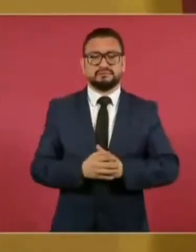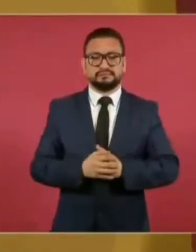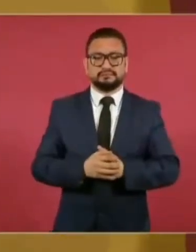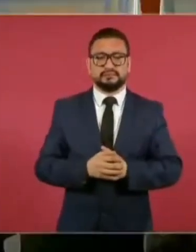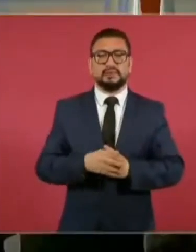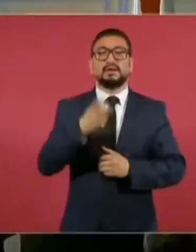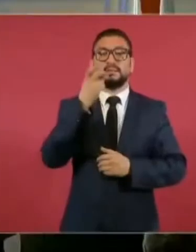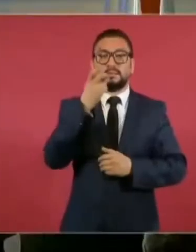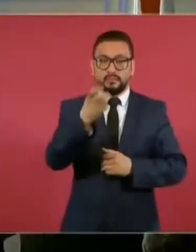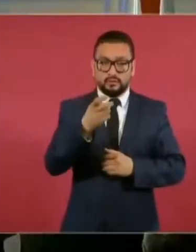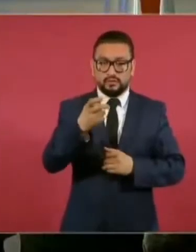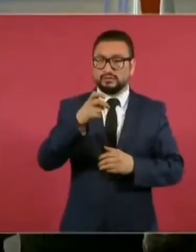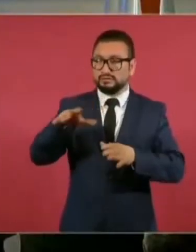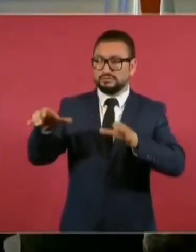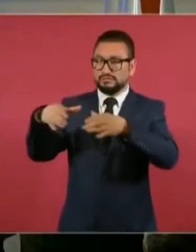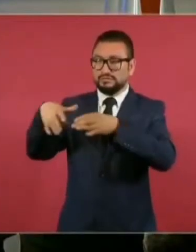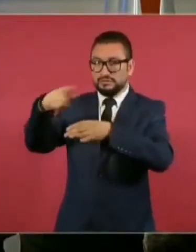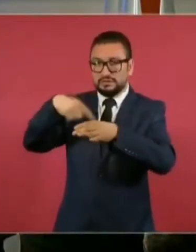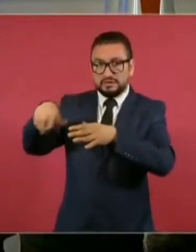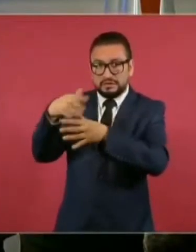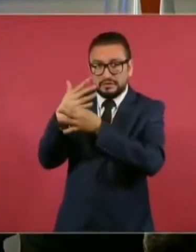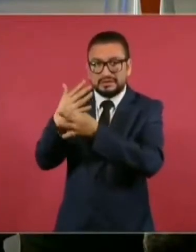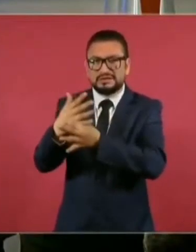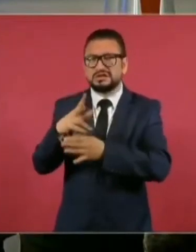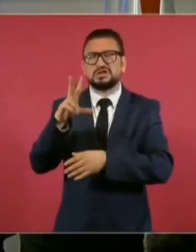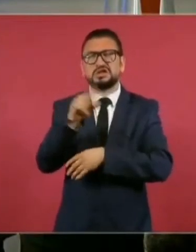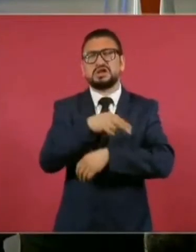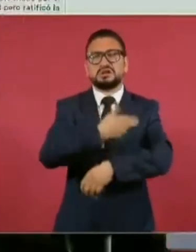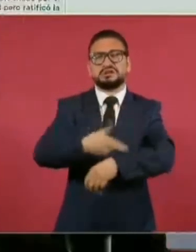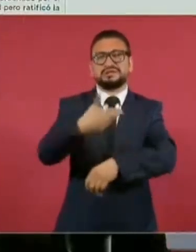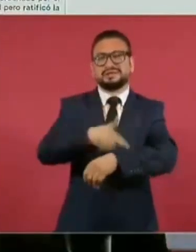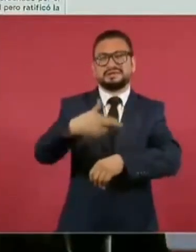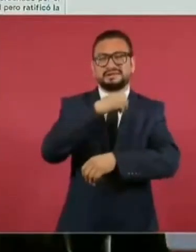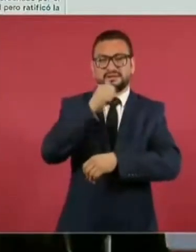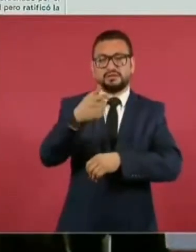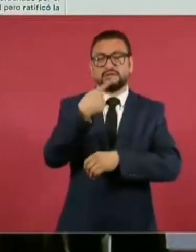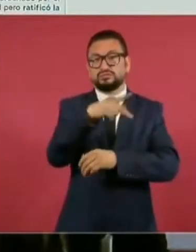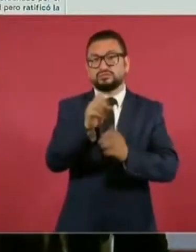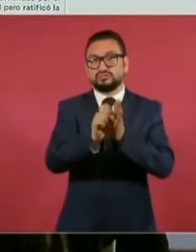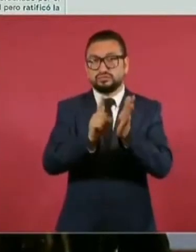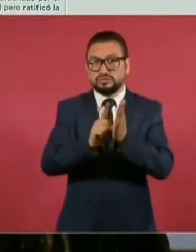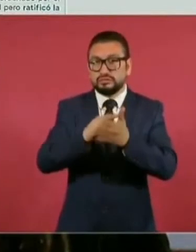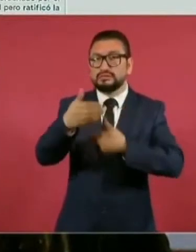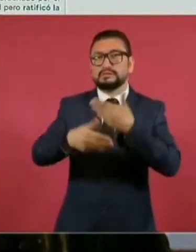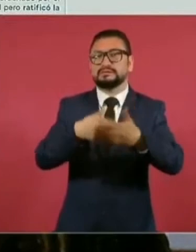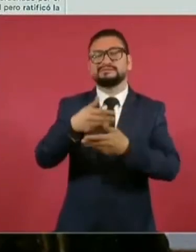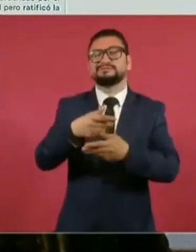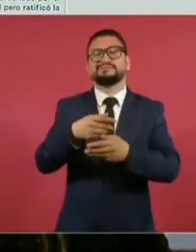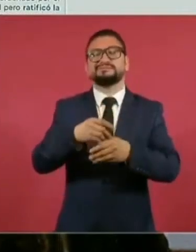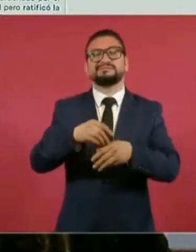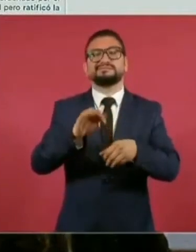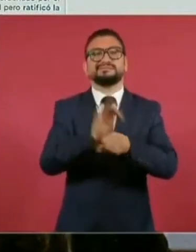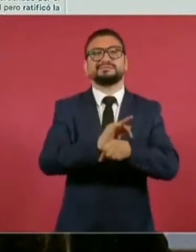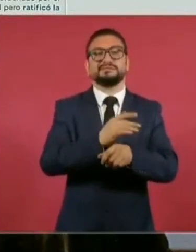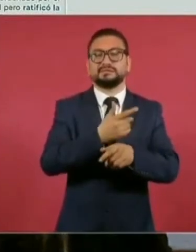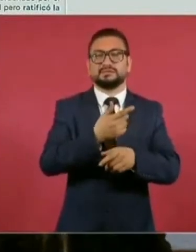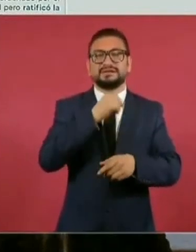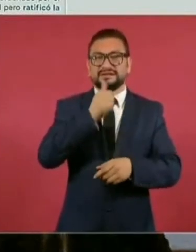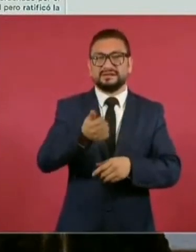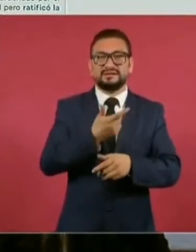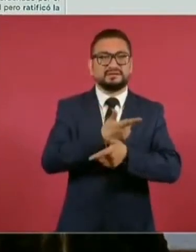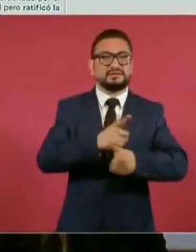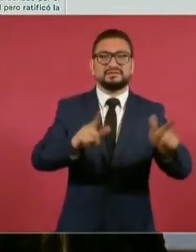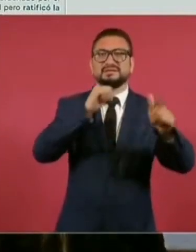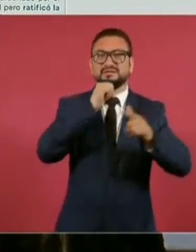De acuerdo con el colegiado, la negativa de darle trámite a su solicitud afecta la libertad personal y trastoca los